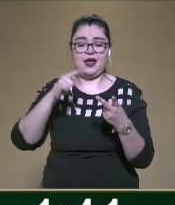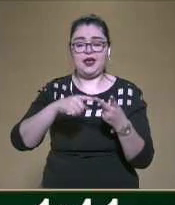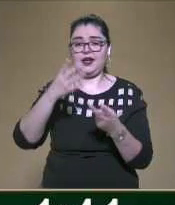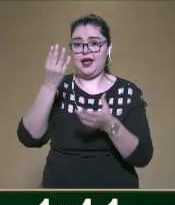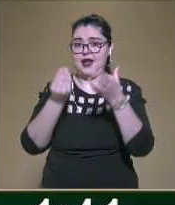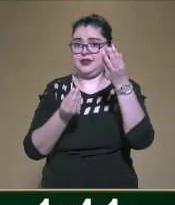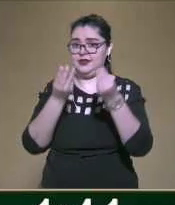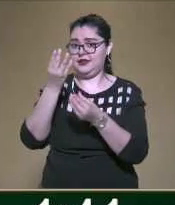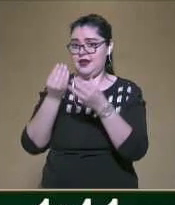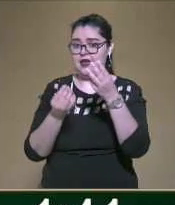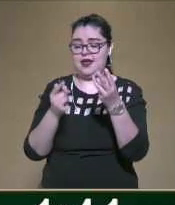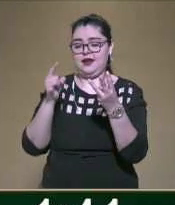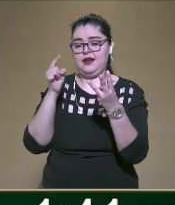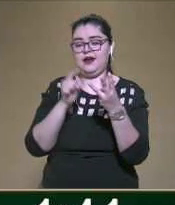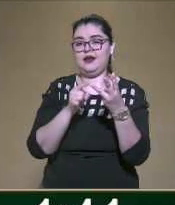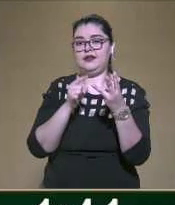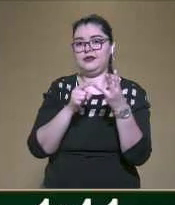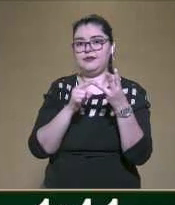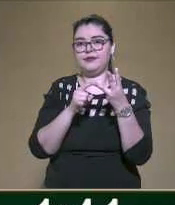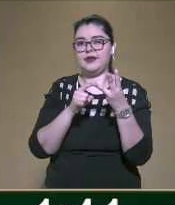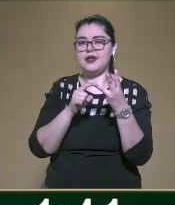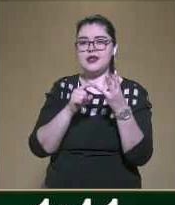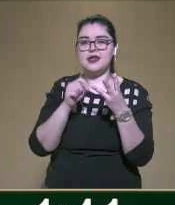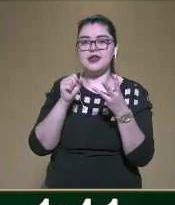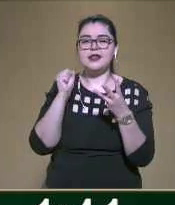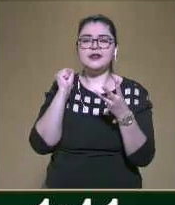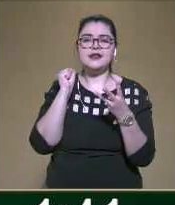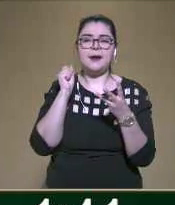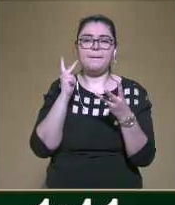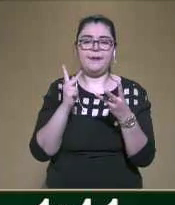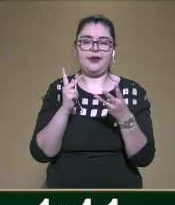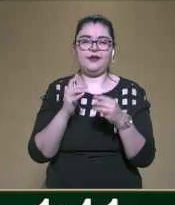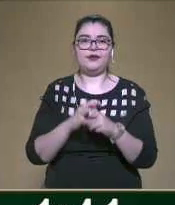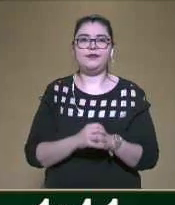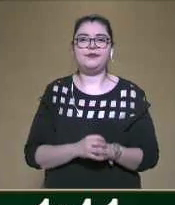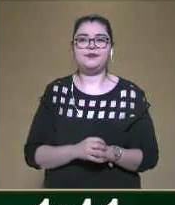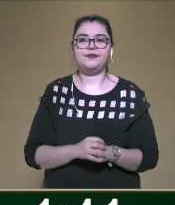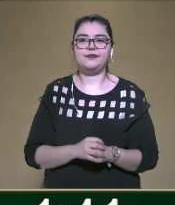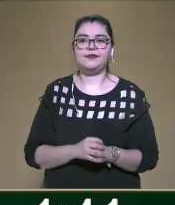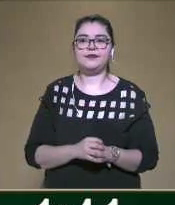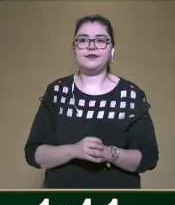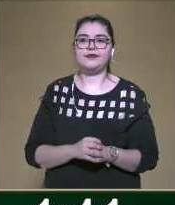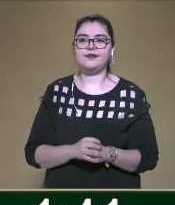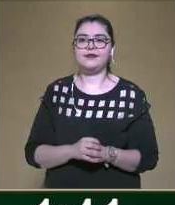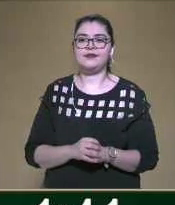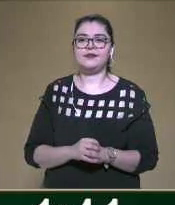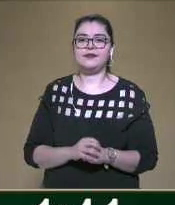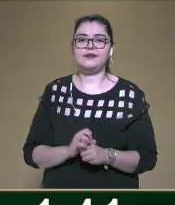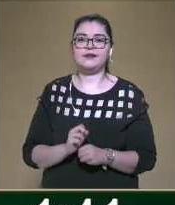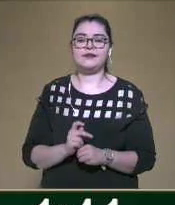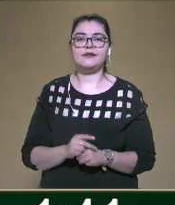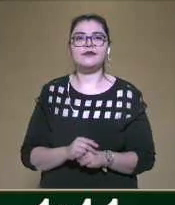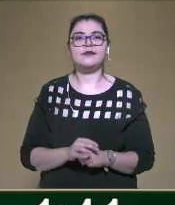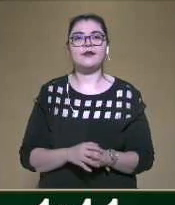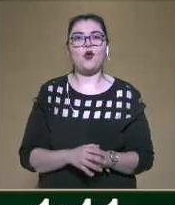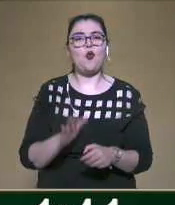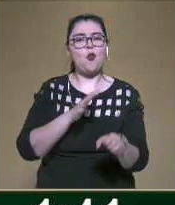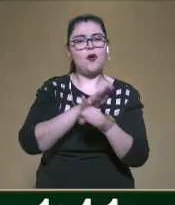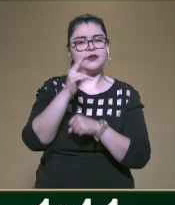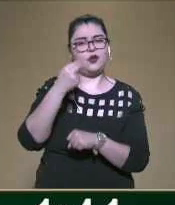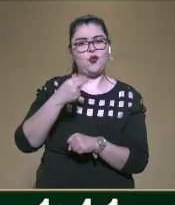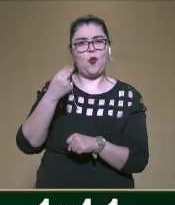falta otro. Y San Pedro. Muy bien. Ahora sí, vamos a ver cuál es el nombre de la capital de nuestro estado.